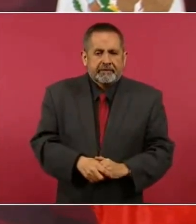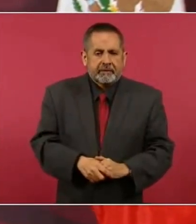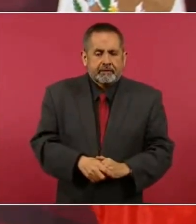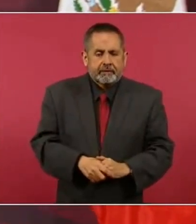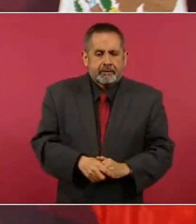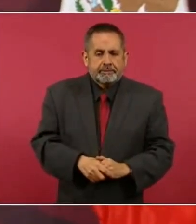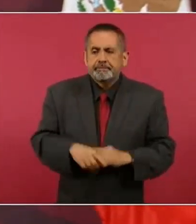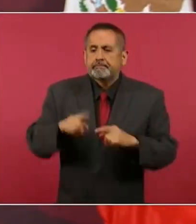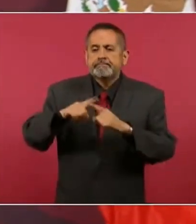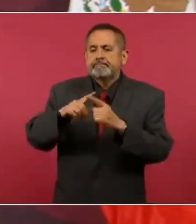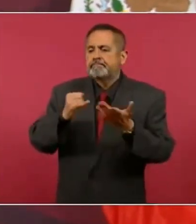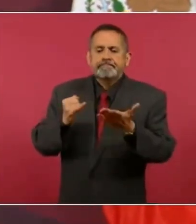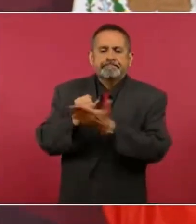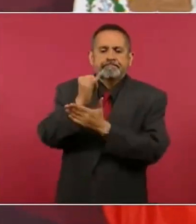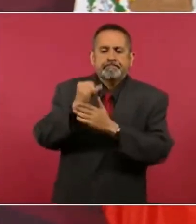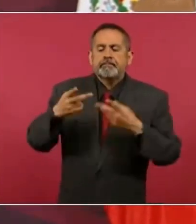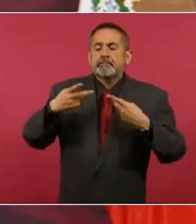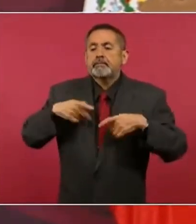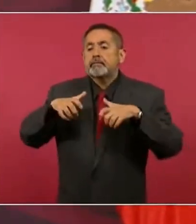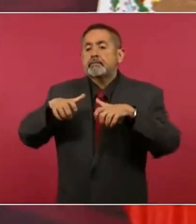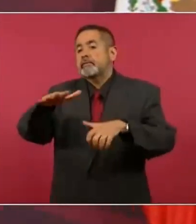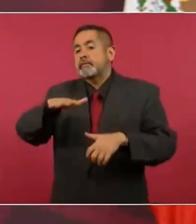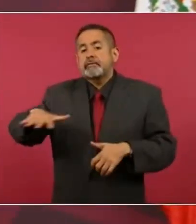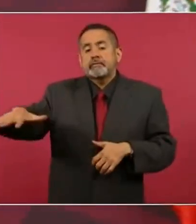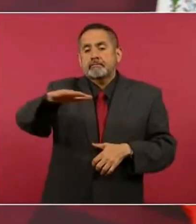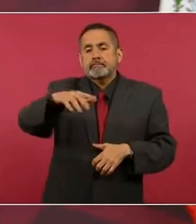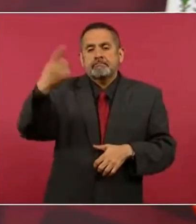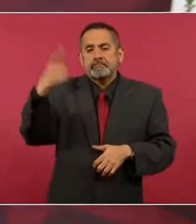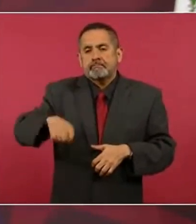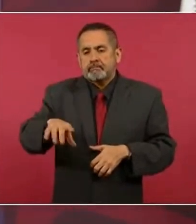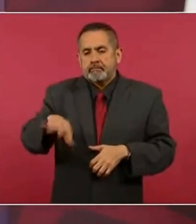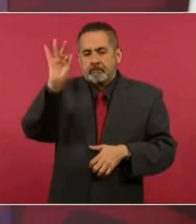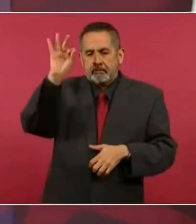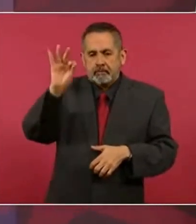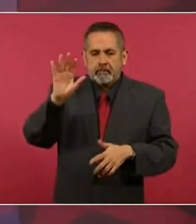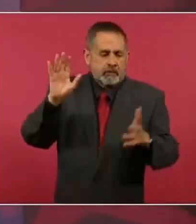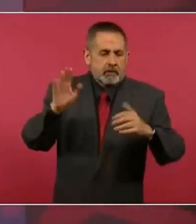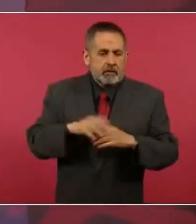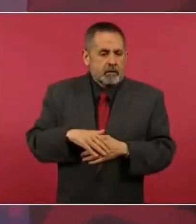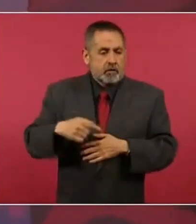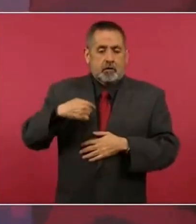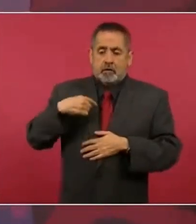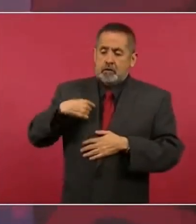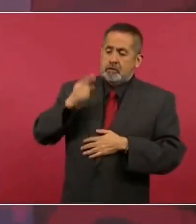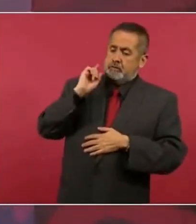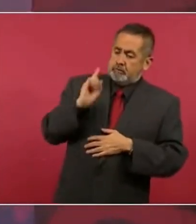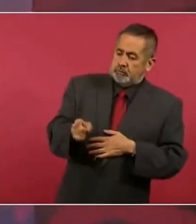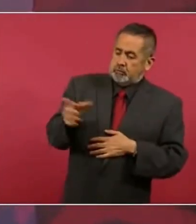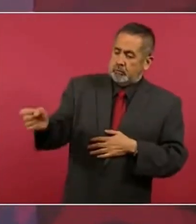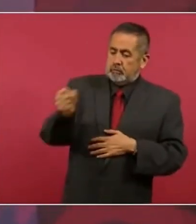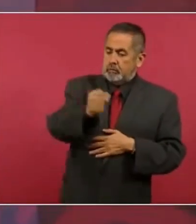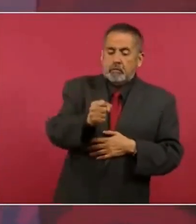Y el que va a decidir es el pueblo. No hay dedazo.